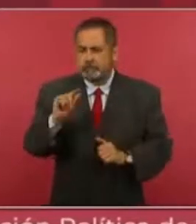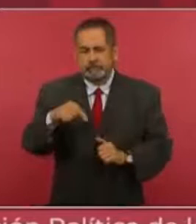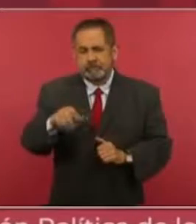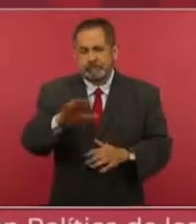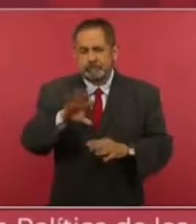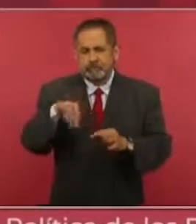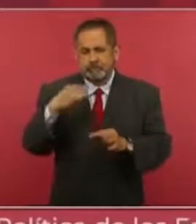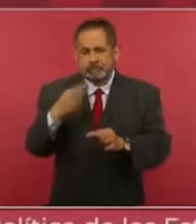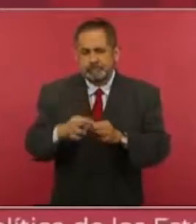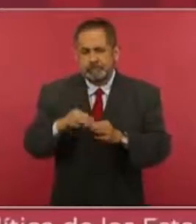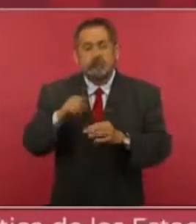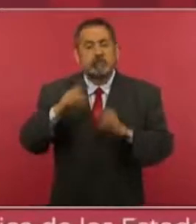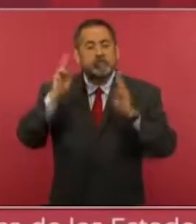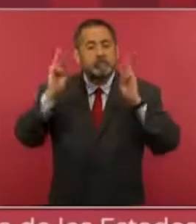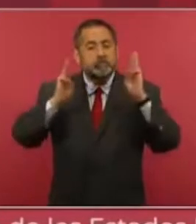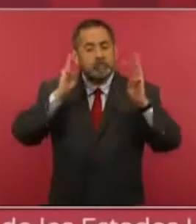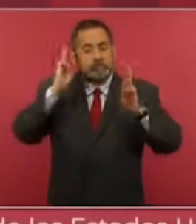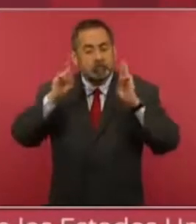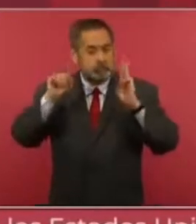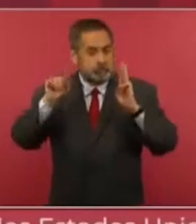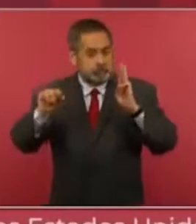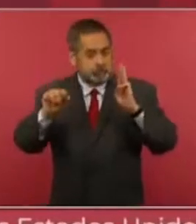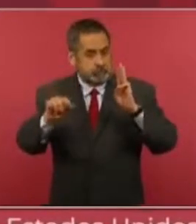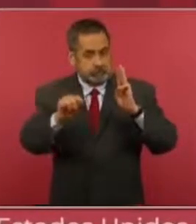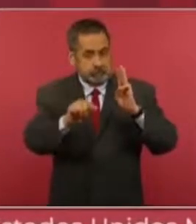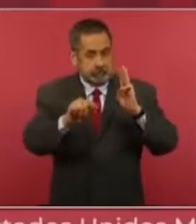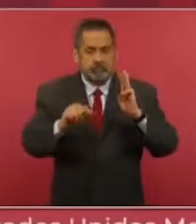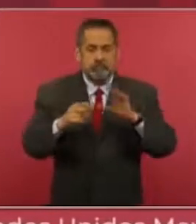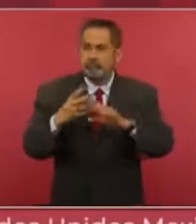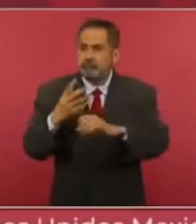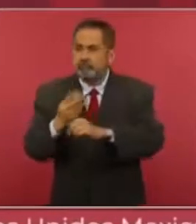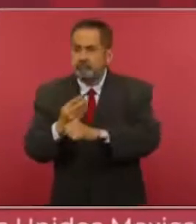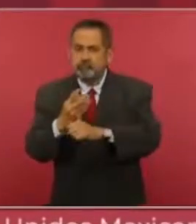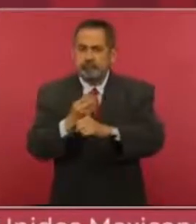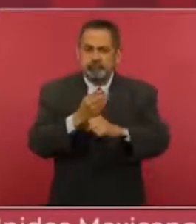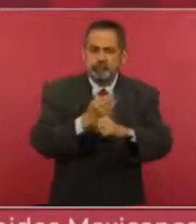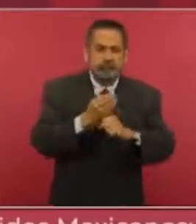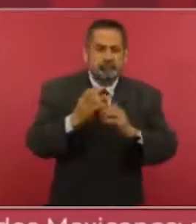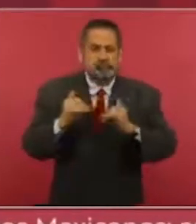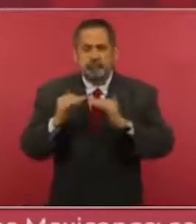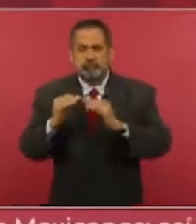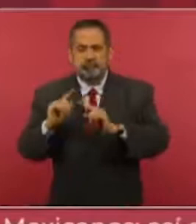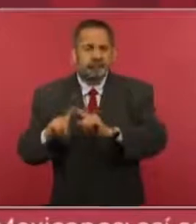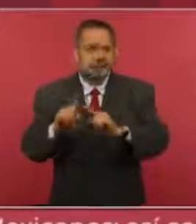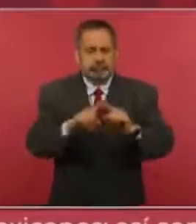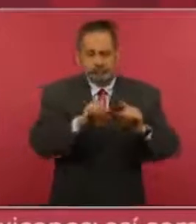prácticamente listo el museo, se están arreglando las casas, en fin,